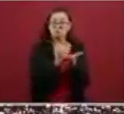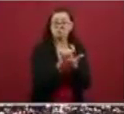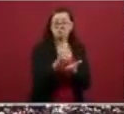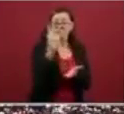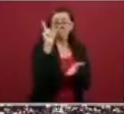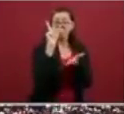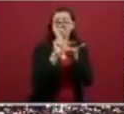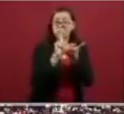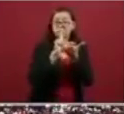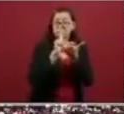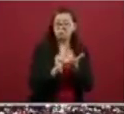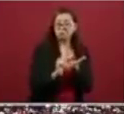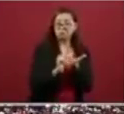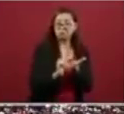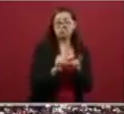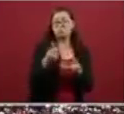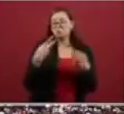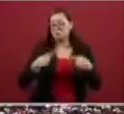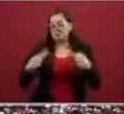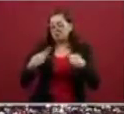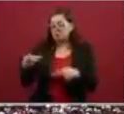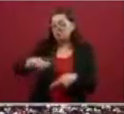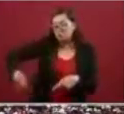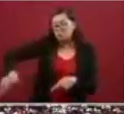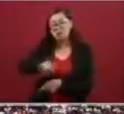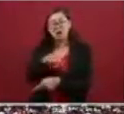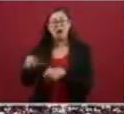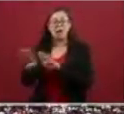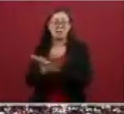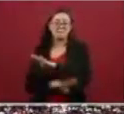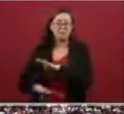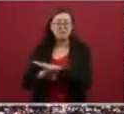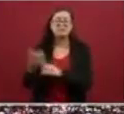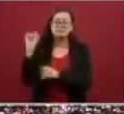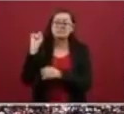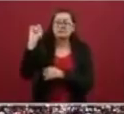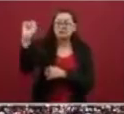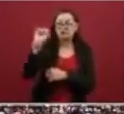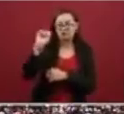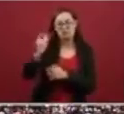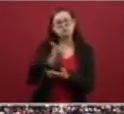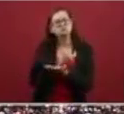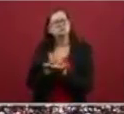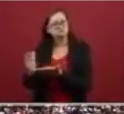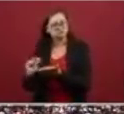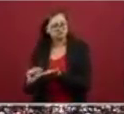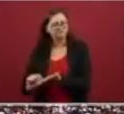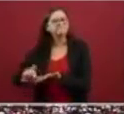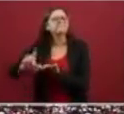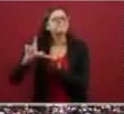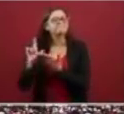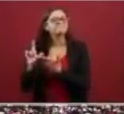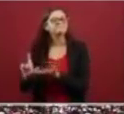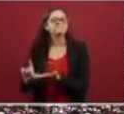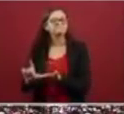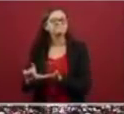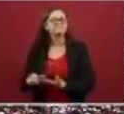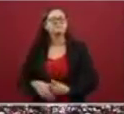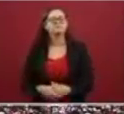los de los trabajadores de base y sindicalizados. Ya nadie